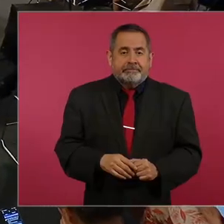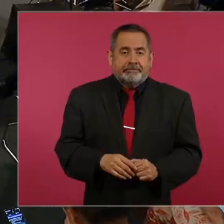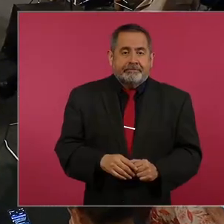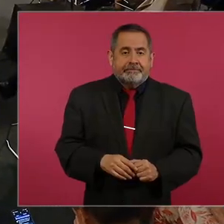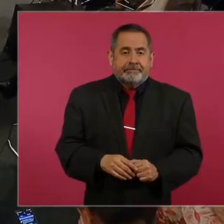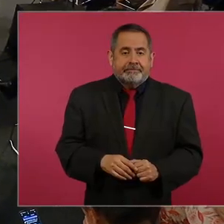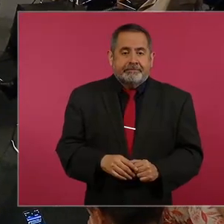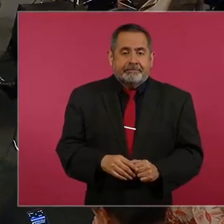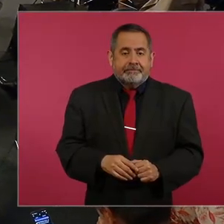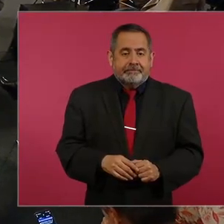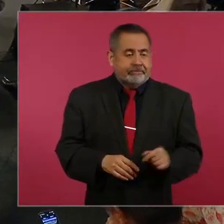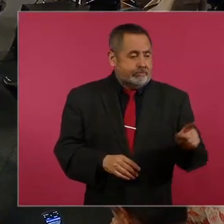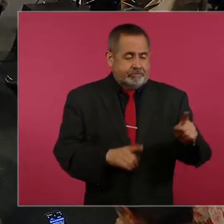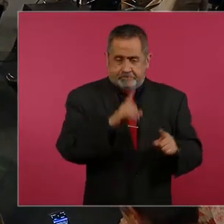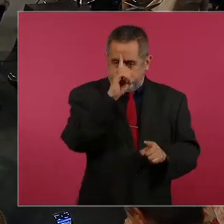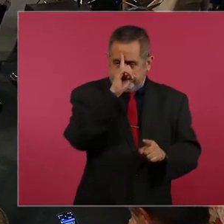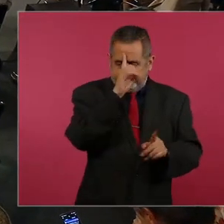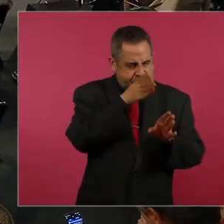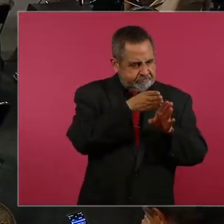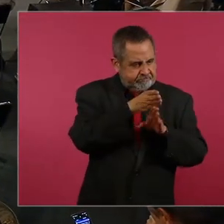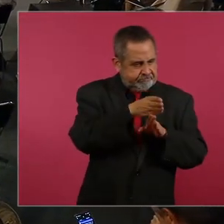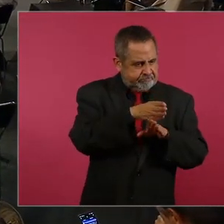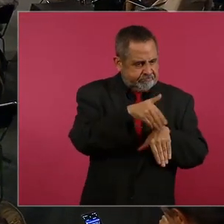el dogma es el dogma